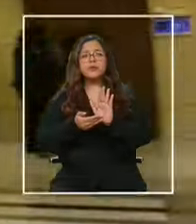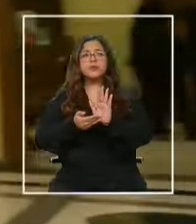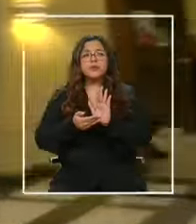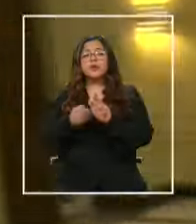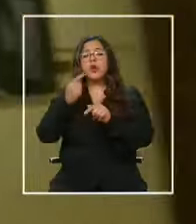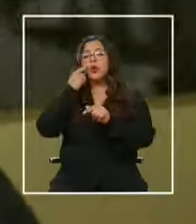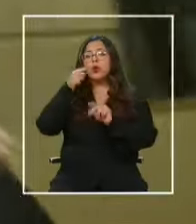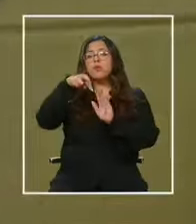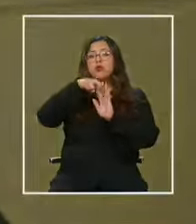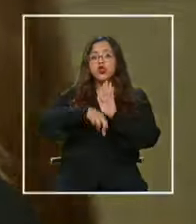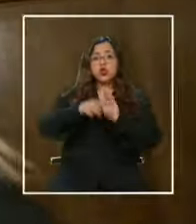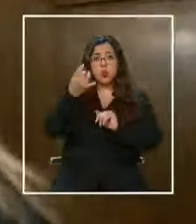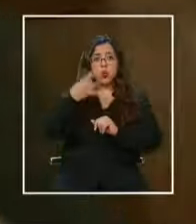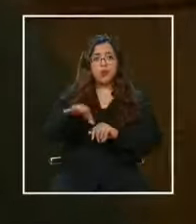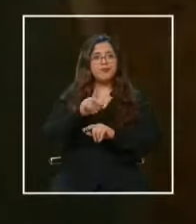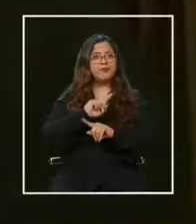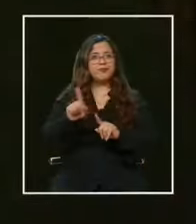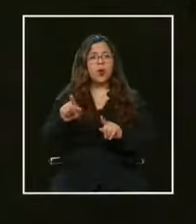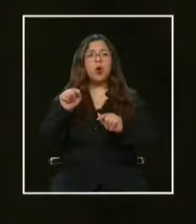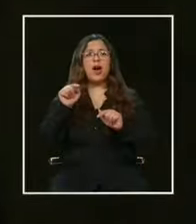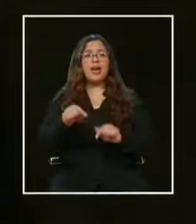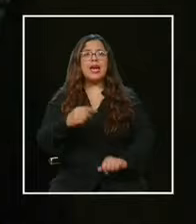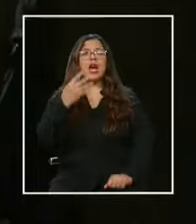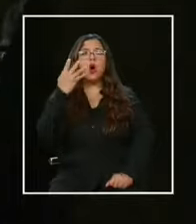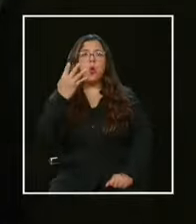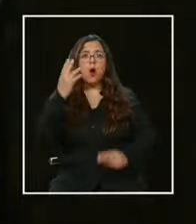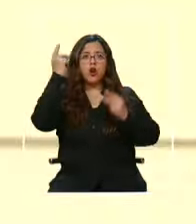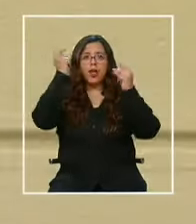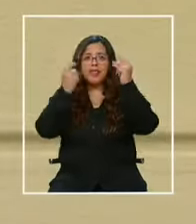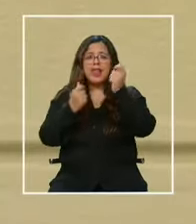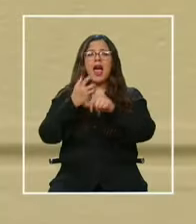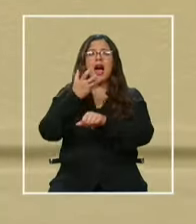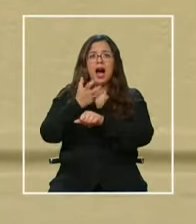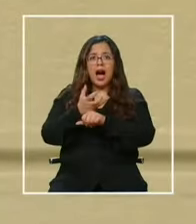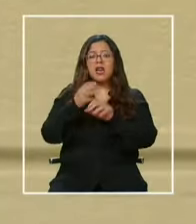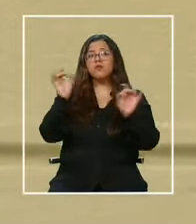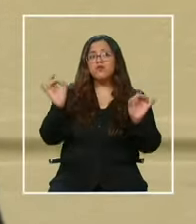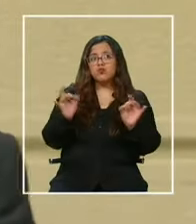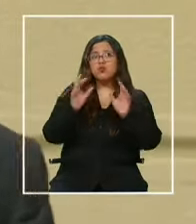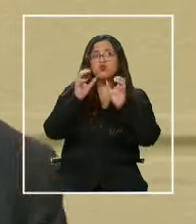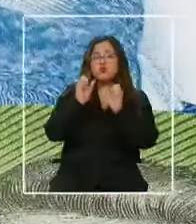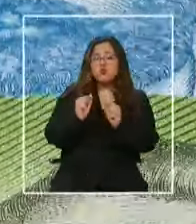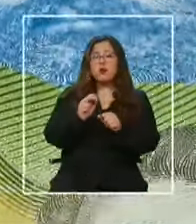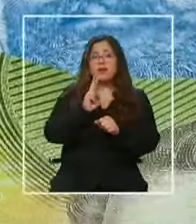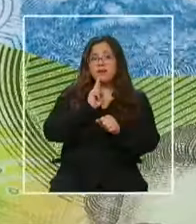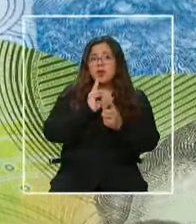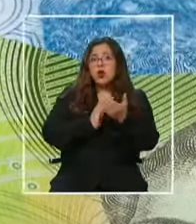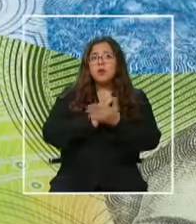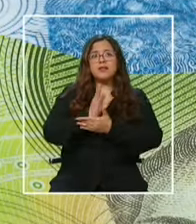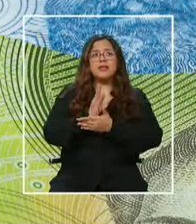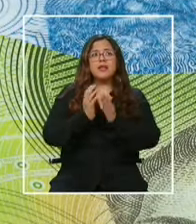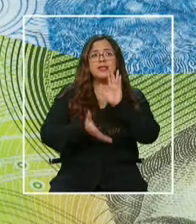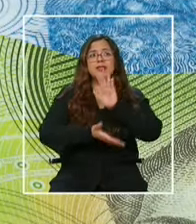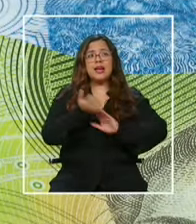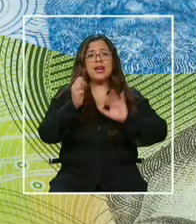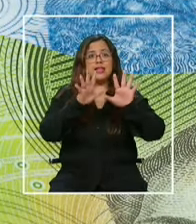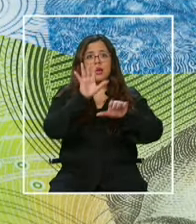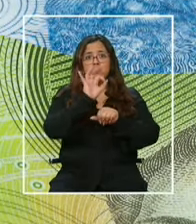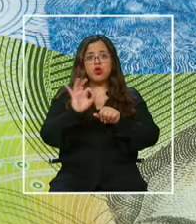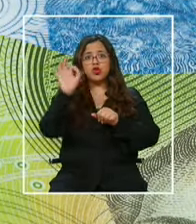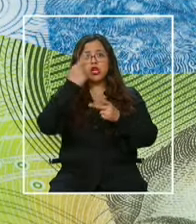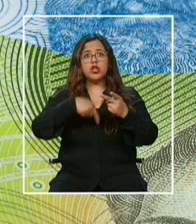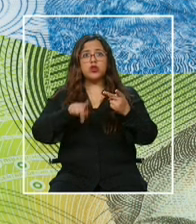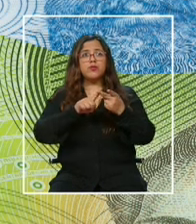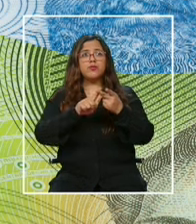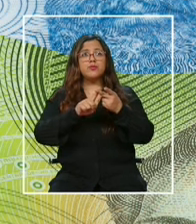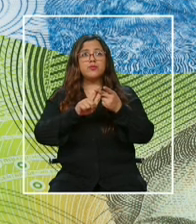Pero este proyecto no es el único. Al menos 4 iniciativas podrían tramitarse desde este viernes. El retiro del 10%, los